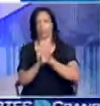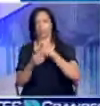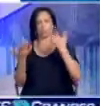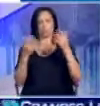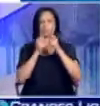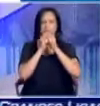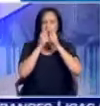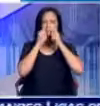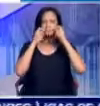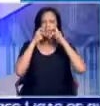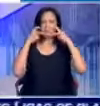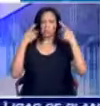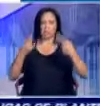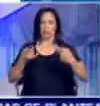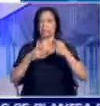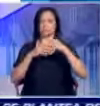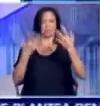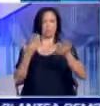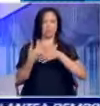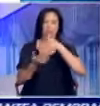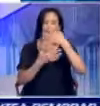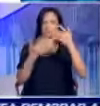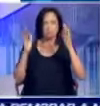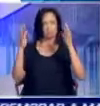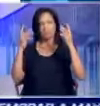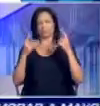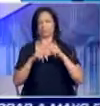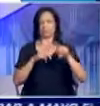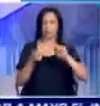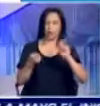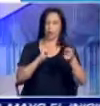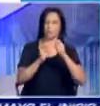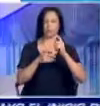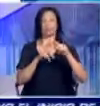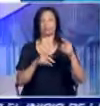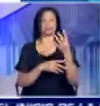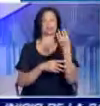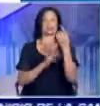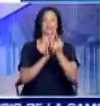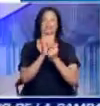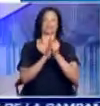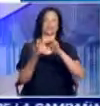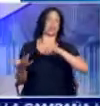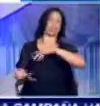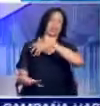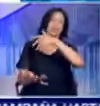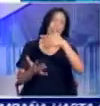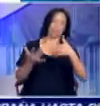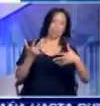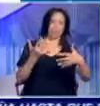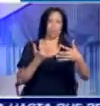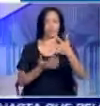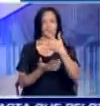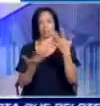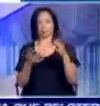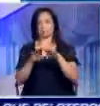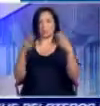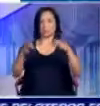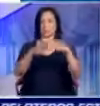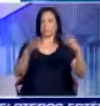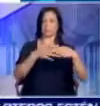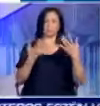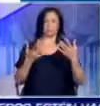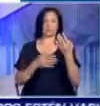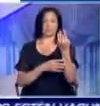anda sin mascarilla esto lo otro aplaude Mira torna 14 horas abierto este país